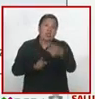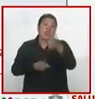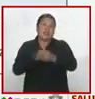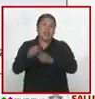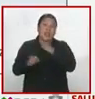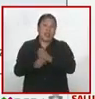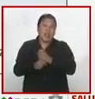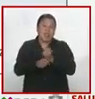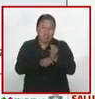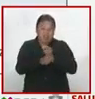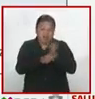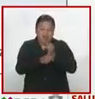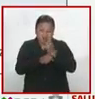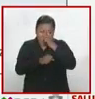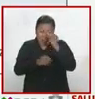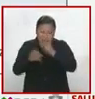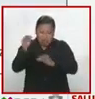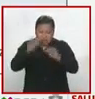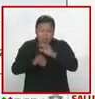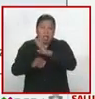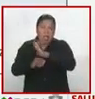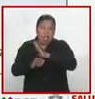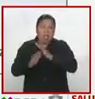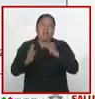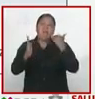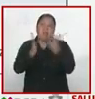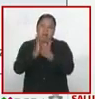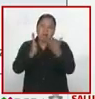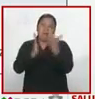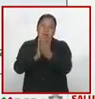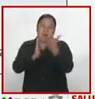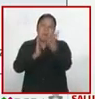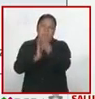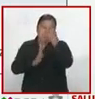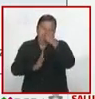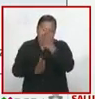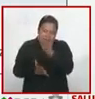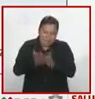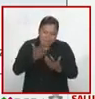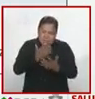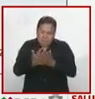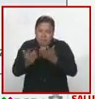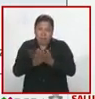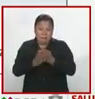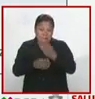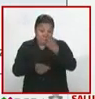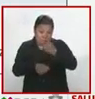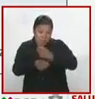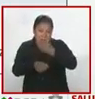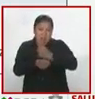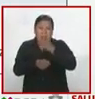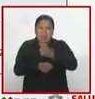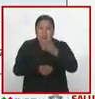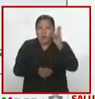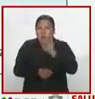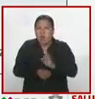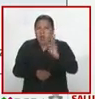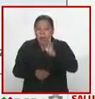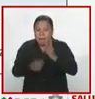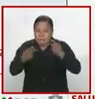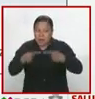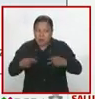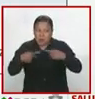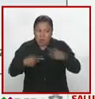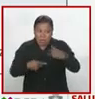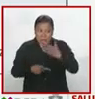se divide en fases fases en su elaboración la fase 1 la cual se prueba en pocos individuos